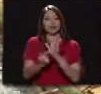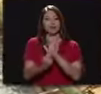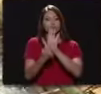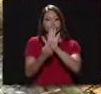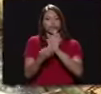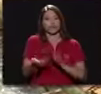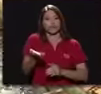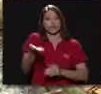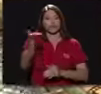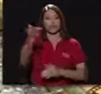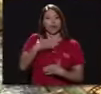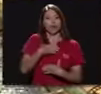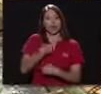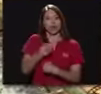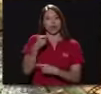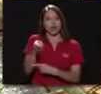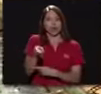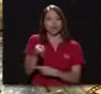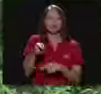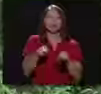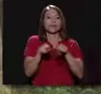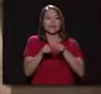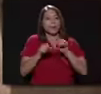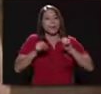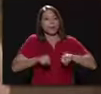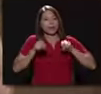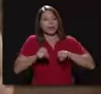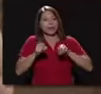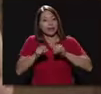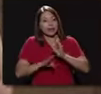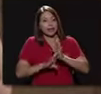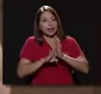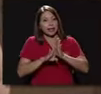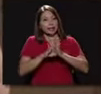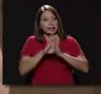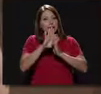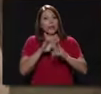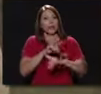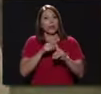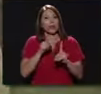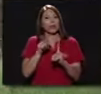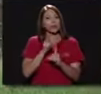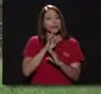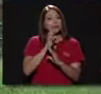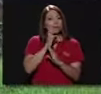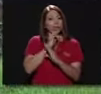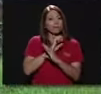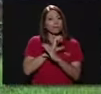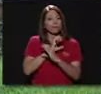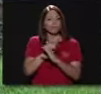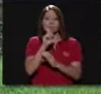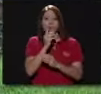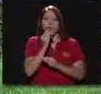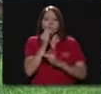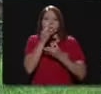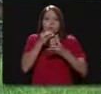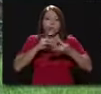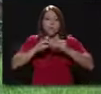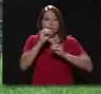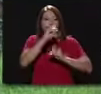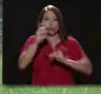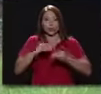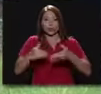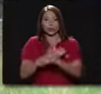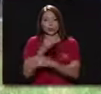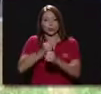un incremento en la confianza del sector y en las posibilidades de crecimiento, pero son muy conservadores en las cifras de nuevos